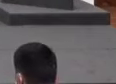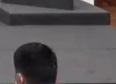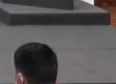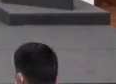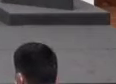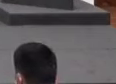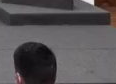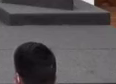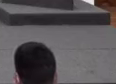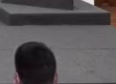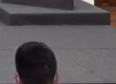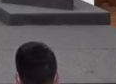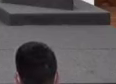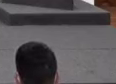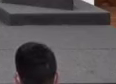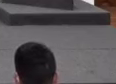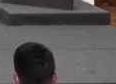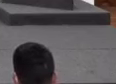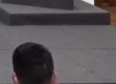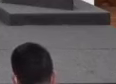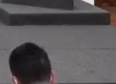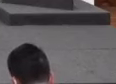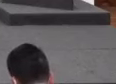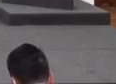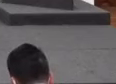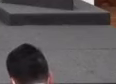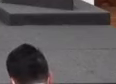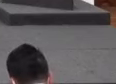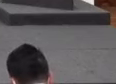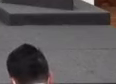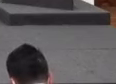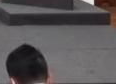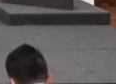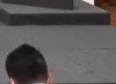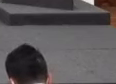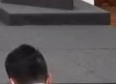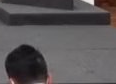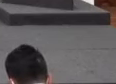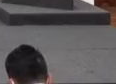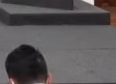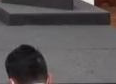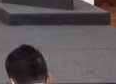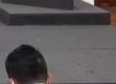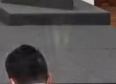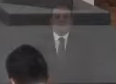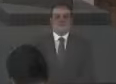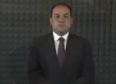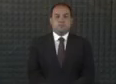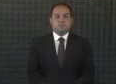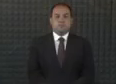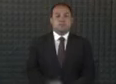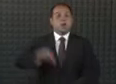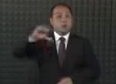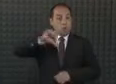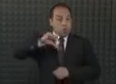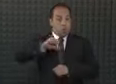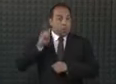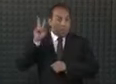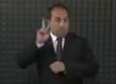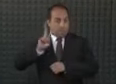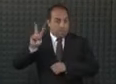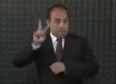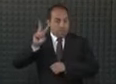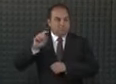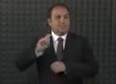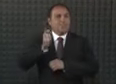Ahora tenemos música de fondo con la defensa. Bueno, como saben, el día de hoy viernes es